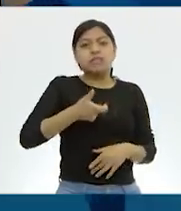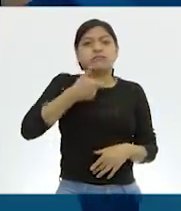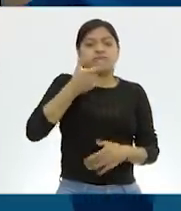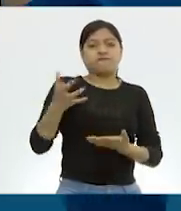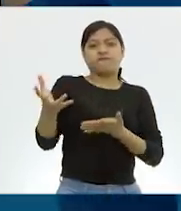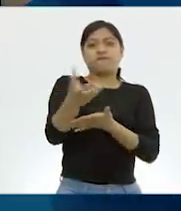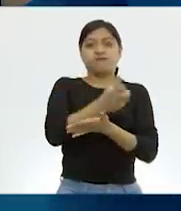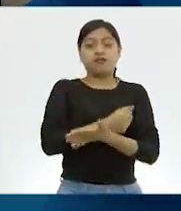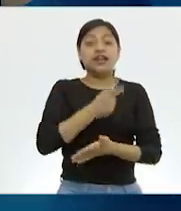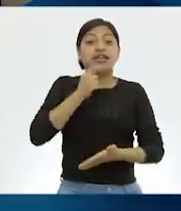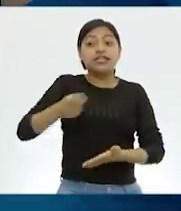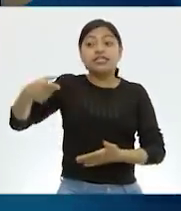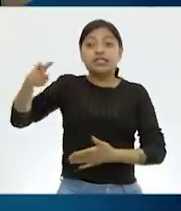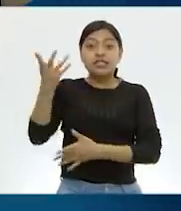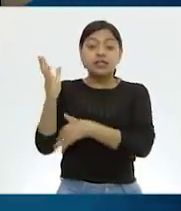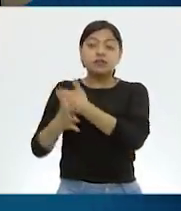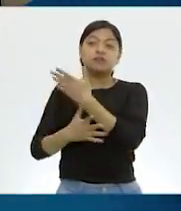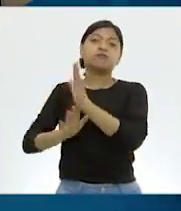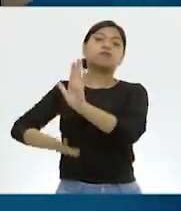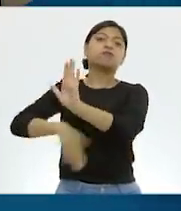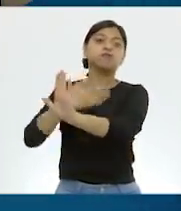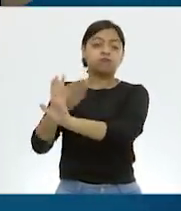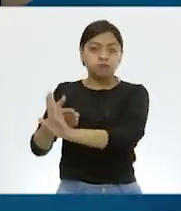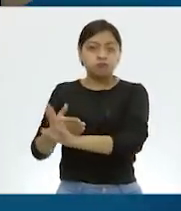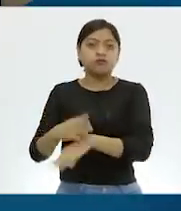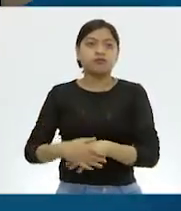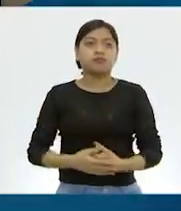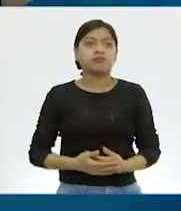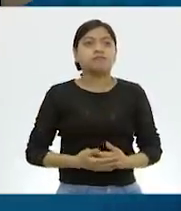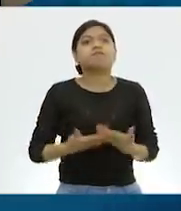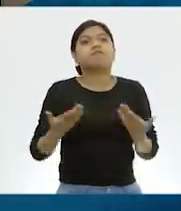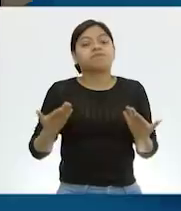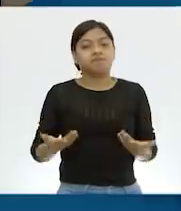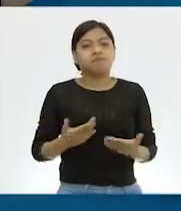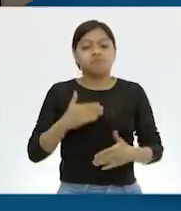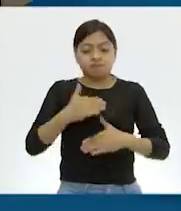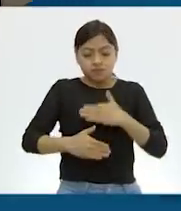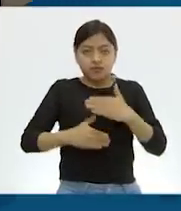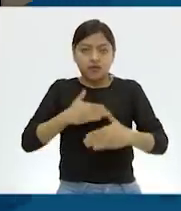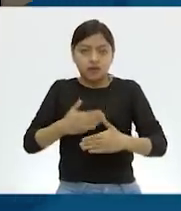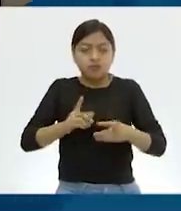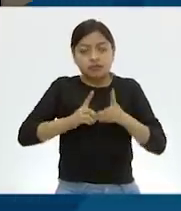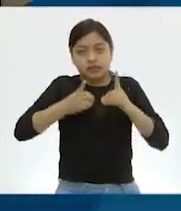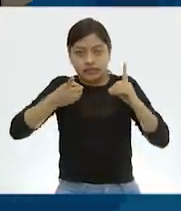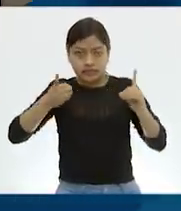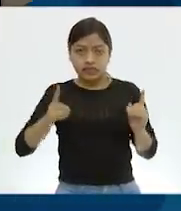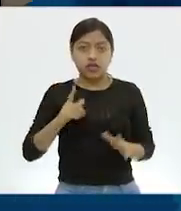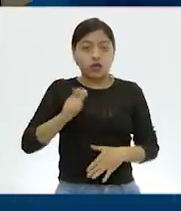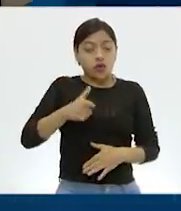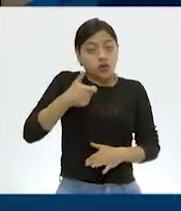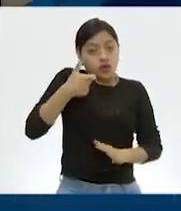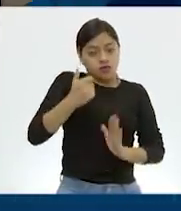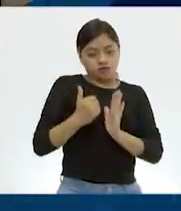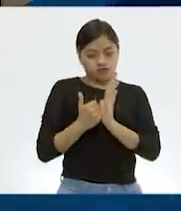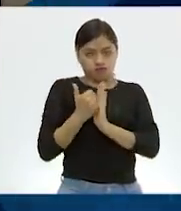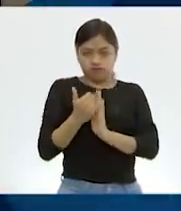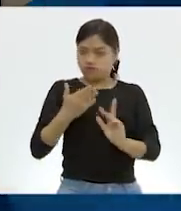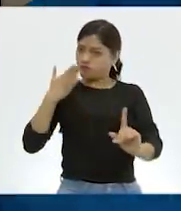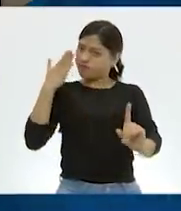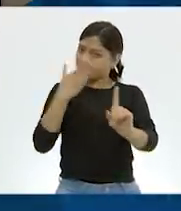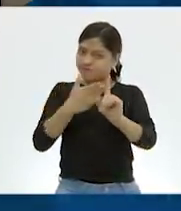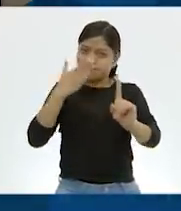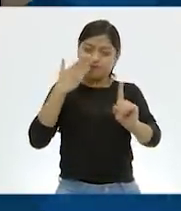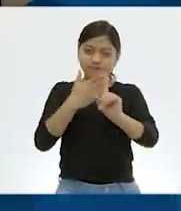la biodiversidad. Los procesos de desarrollo, una economía que está priorizando